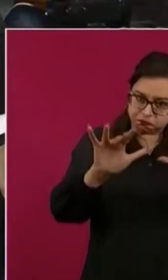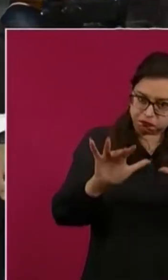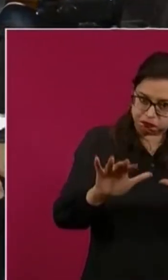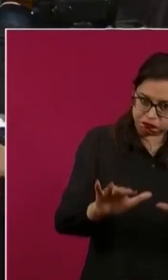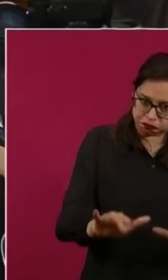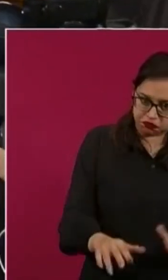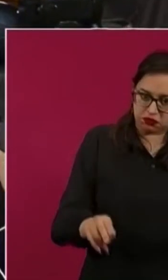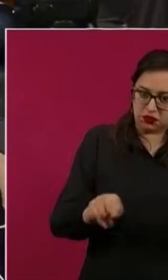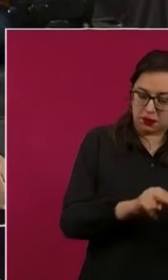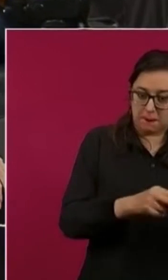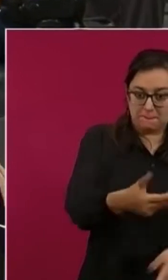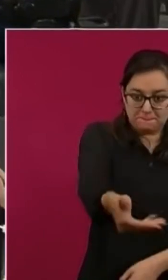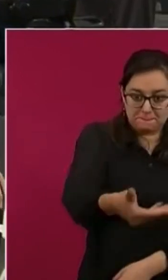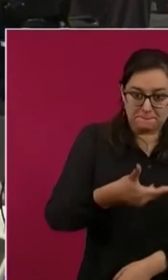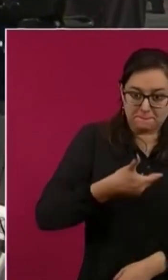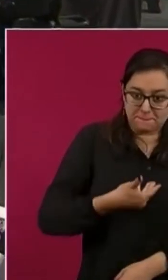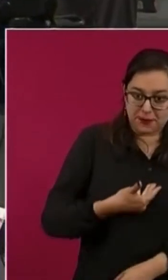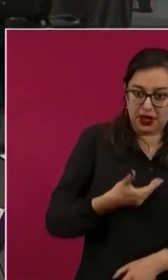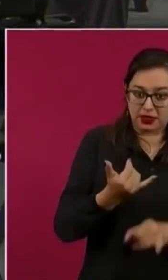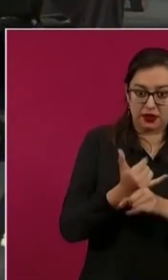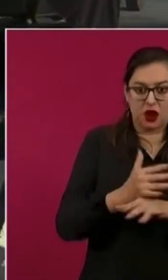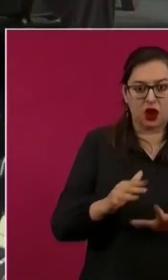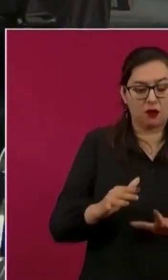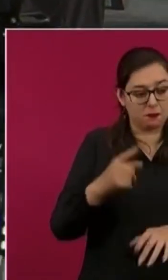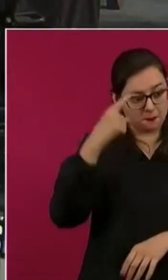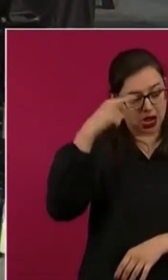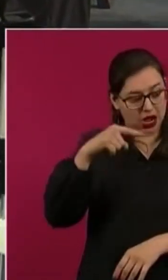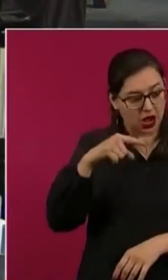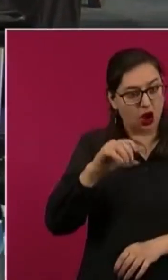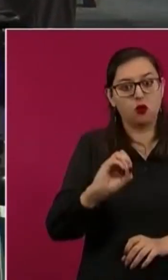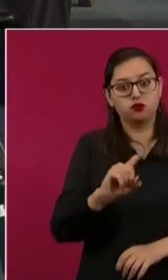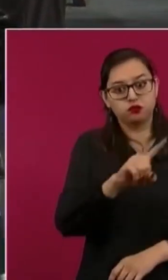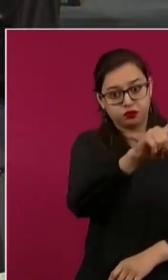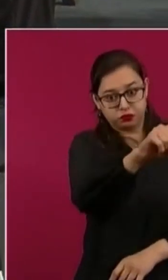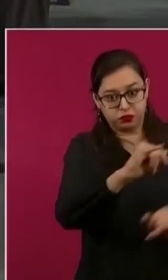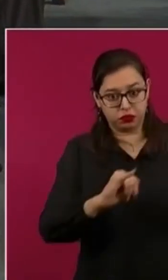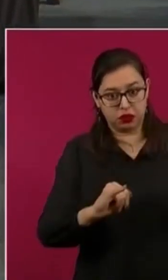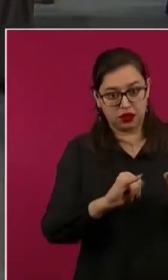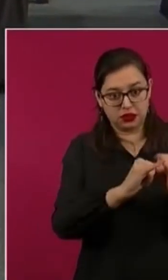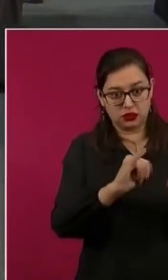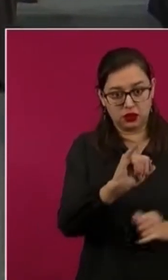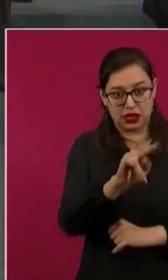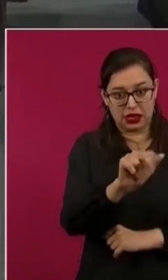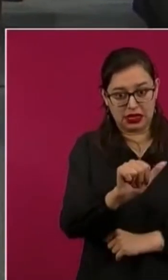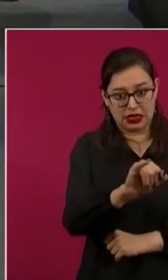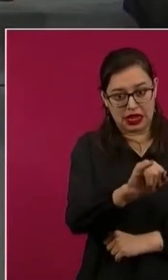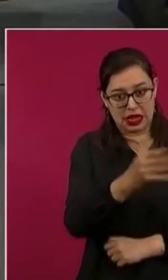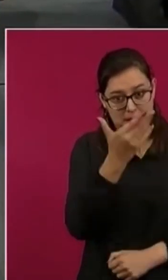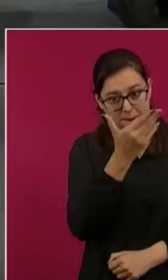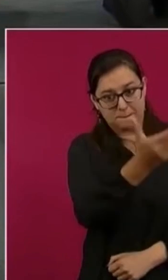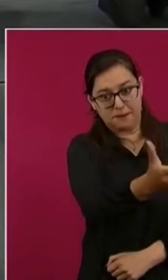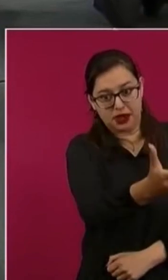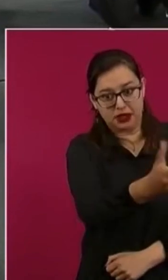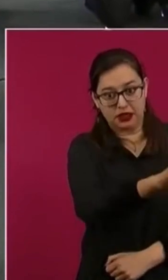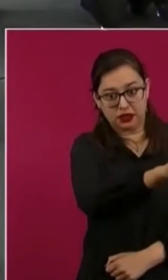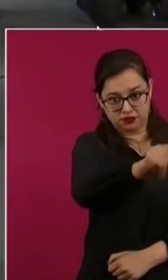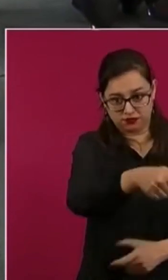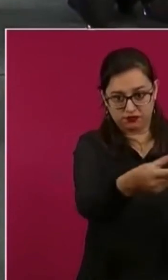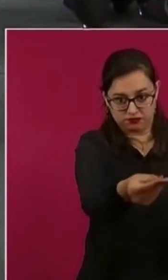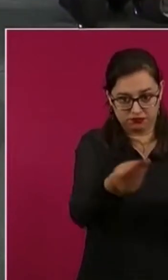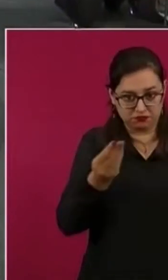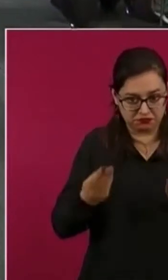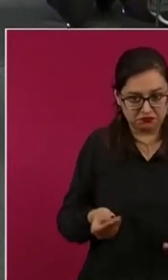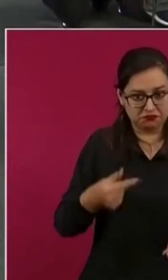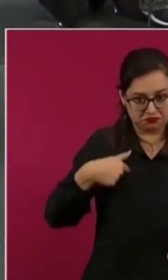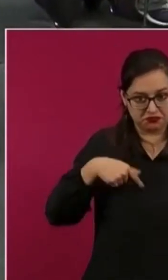personalidades como la cantante Belinda, el presidente Andrés Manuel López Obrador refirió que se daría a conocer una lista nueva de